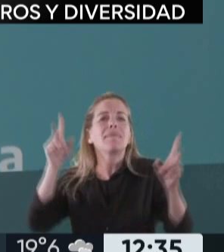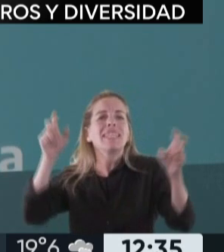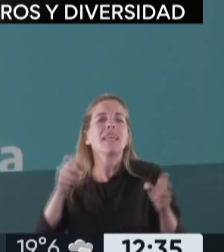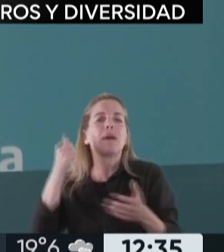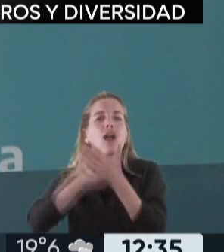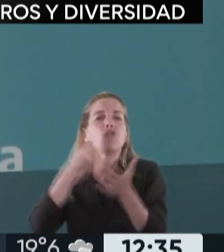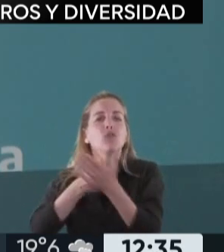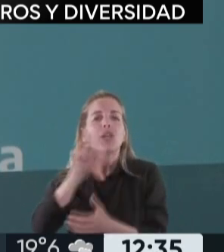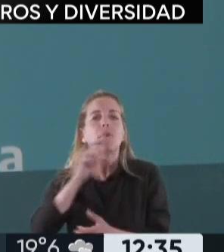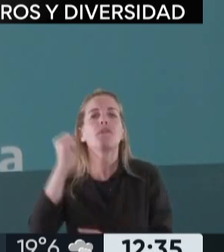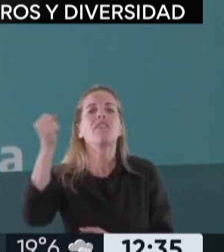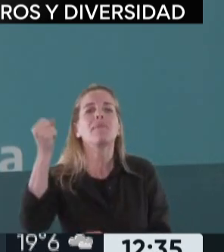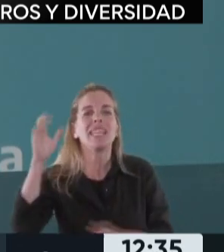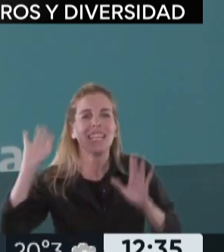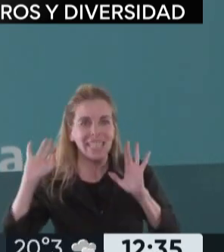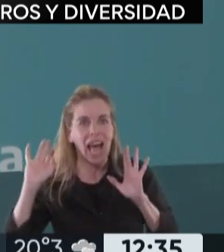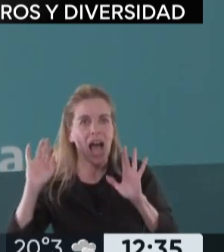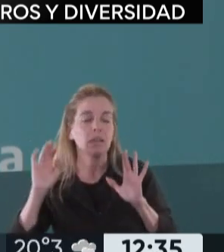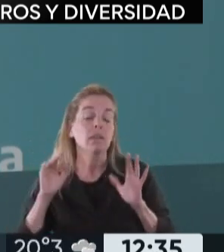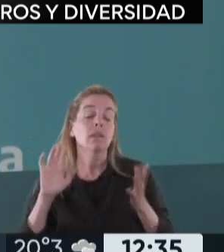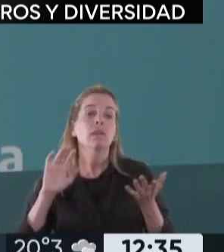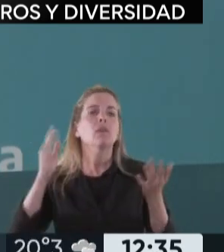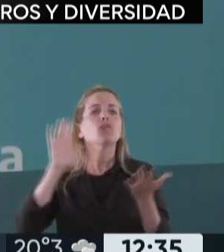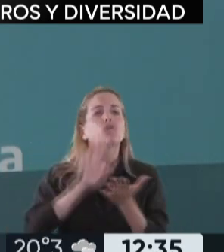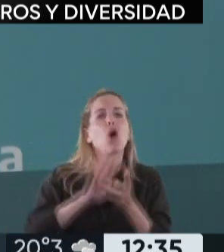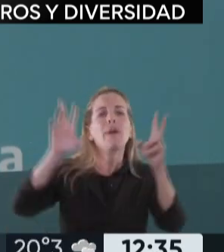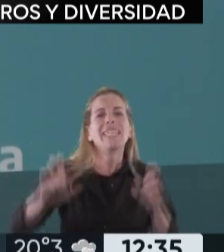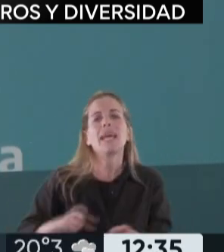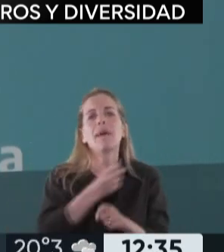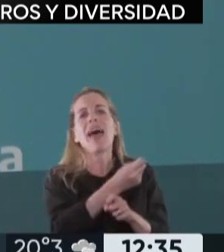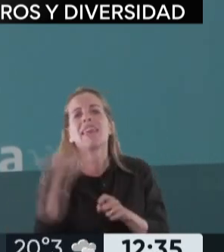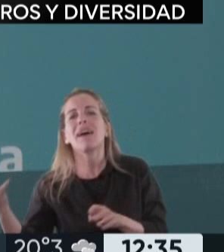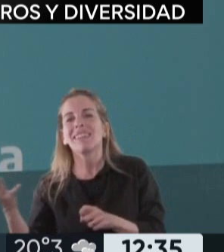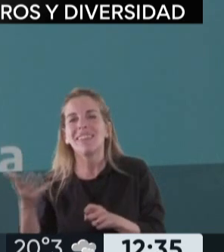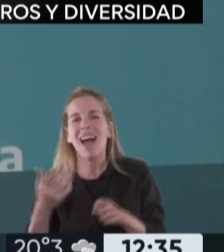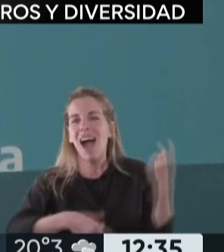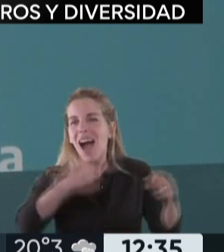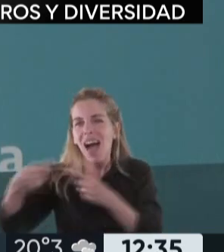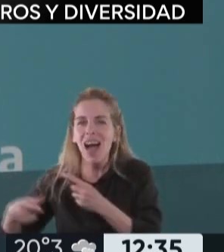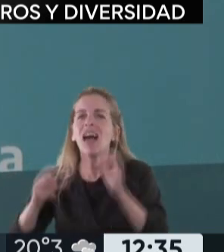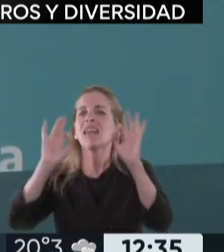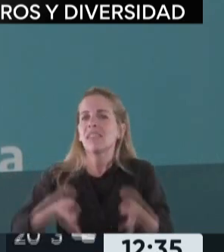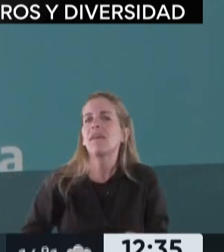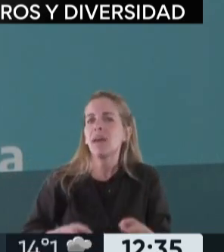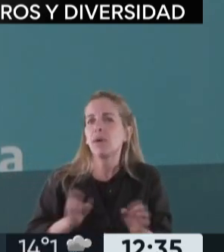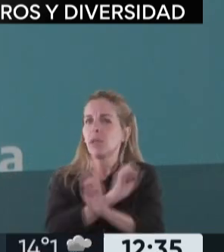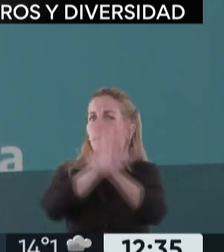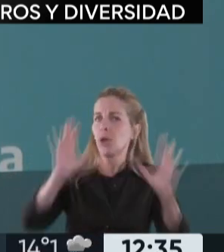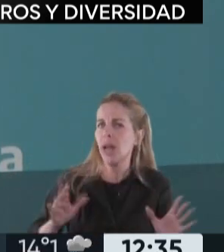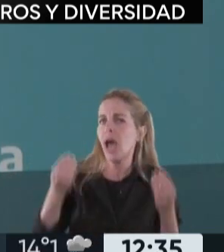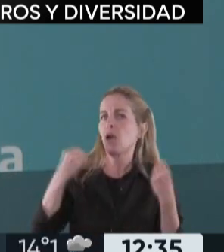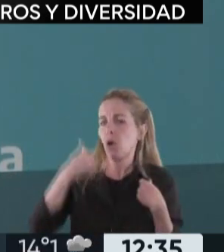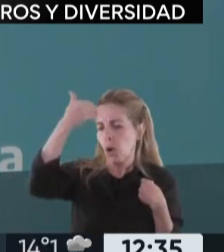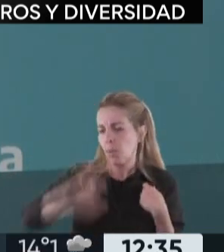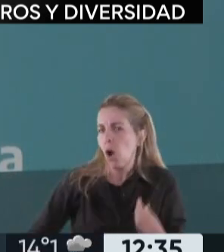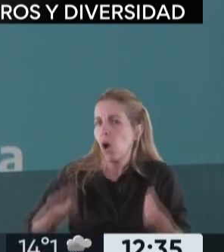eso distintas cuestiones que tienen que ver con la diversidad. Creo que ha quedado muy en claro qué soy, de dónde vengo,